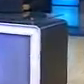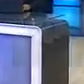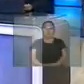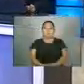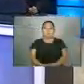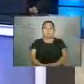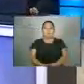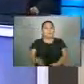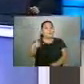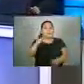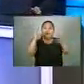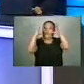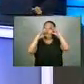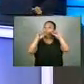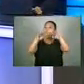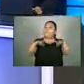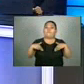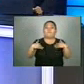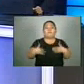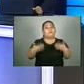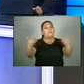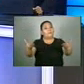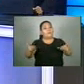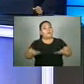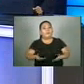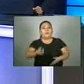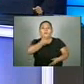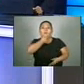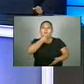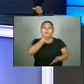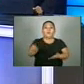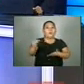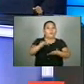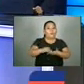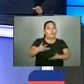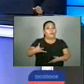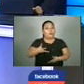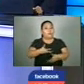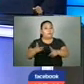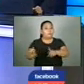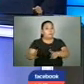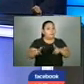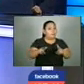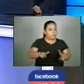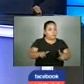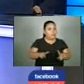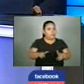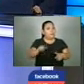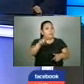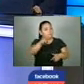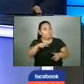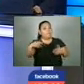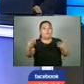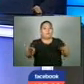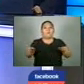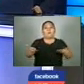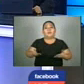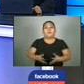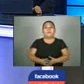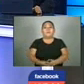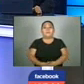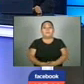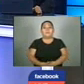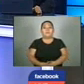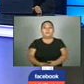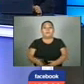Muy buenas noches, ¿qué tal? ¿Cómo están? Bienvenidos a una nueva emisión estelar. Estamos listos, así que les damos la bienvenida. Buenas noches, Néstor.